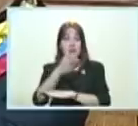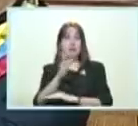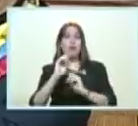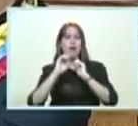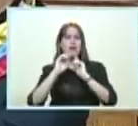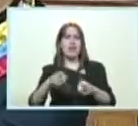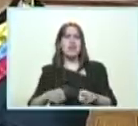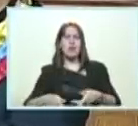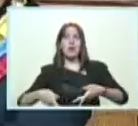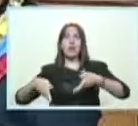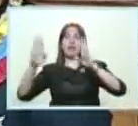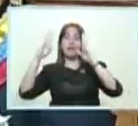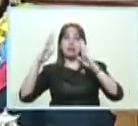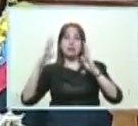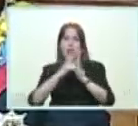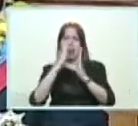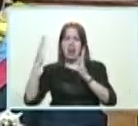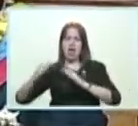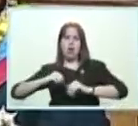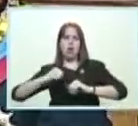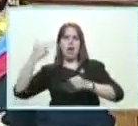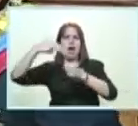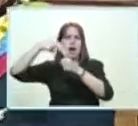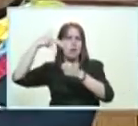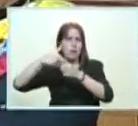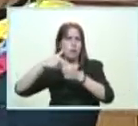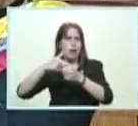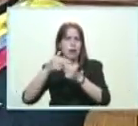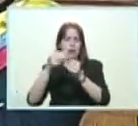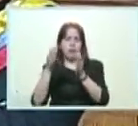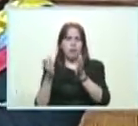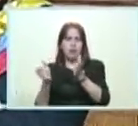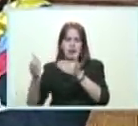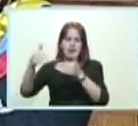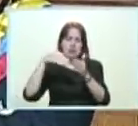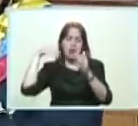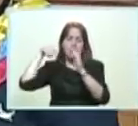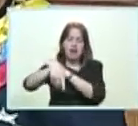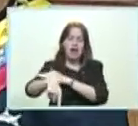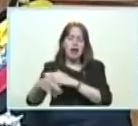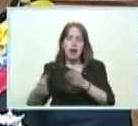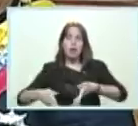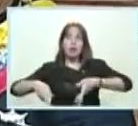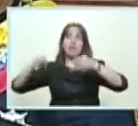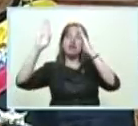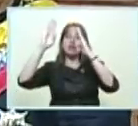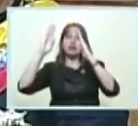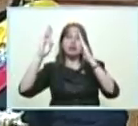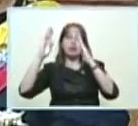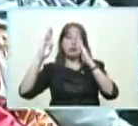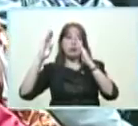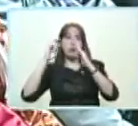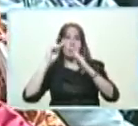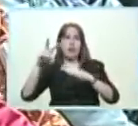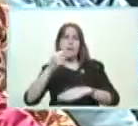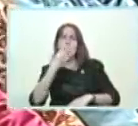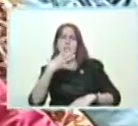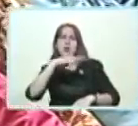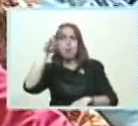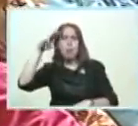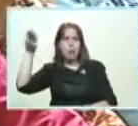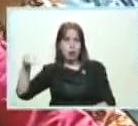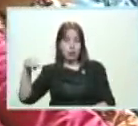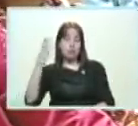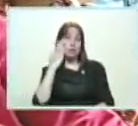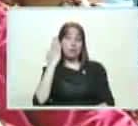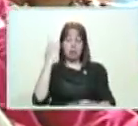un edificio que queda al lado de una bomba, una esquina hace para bajar a los edificios de Bellomonte. Mi